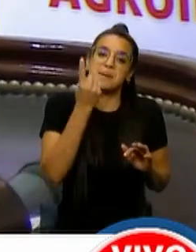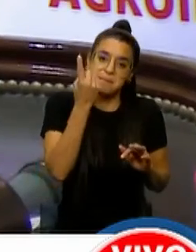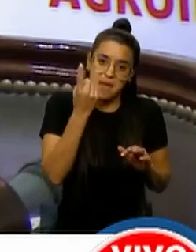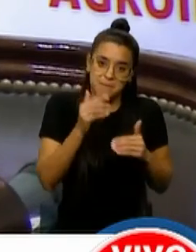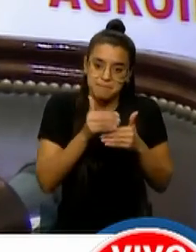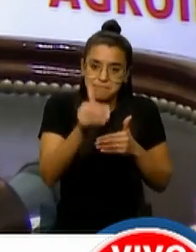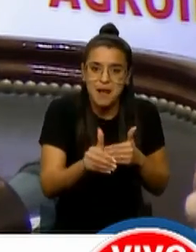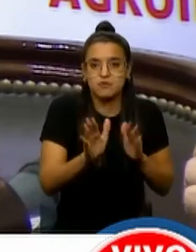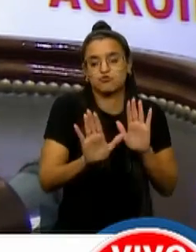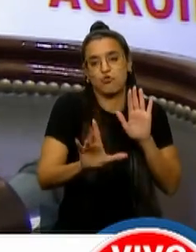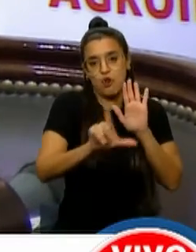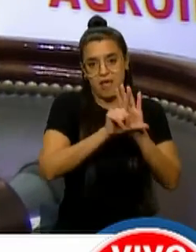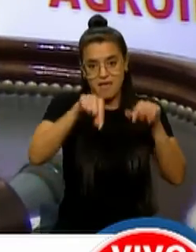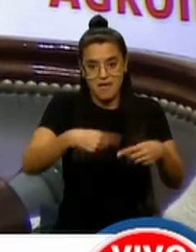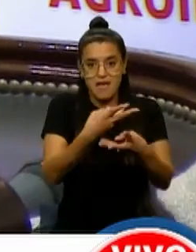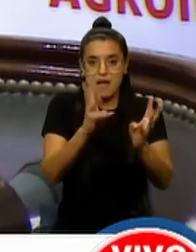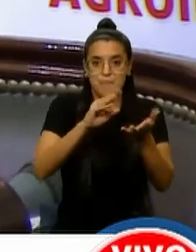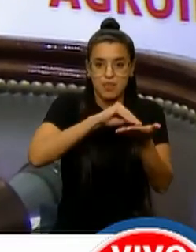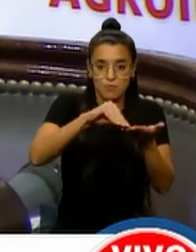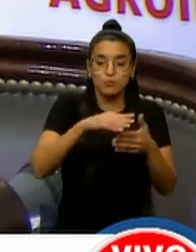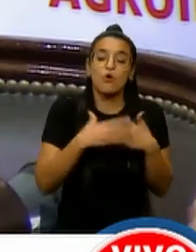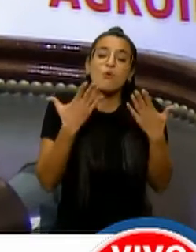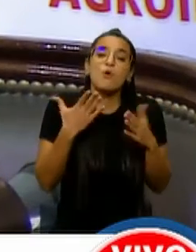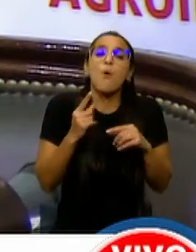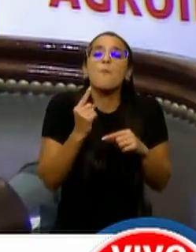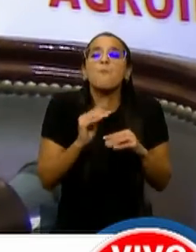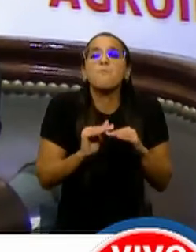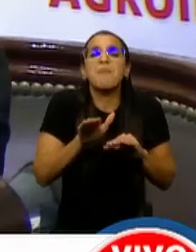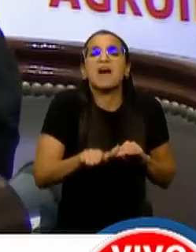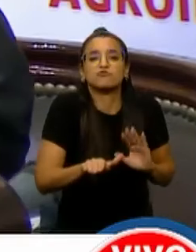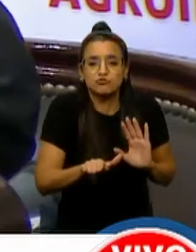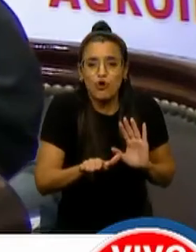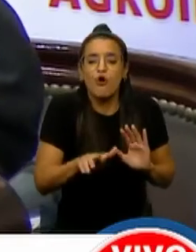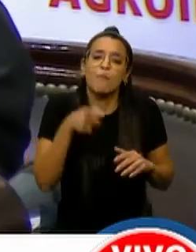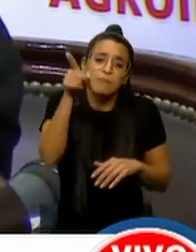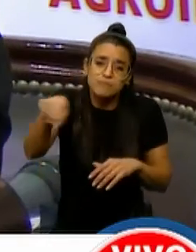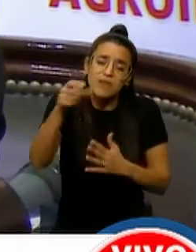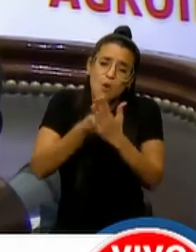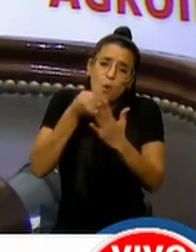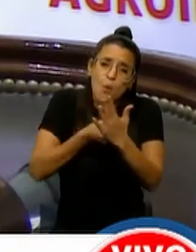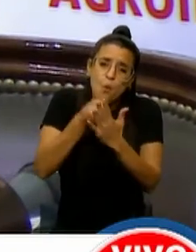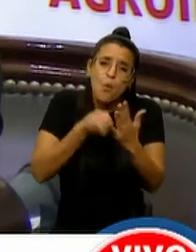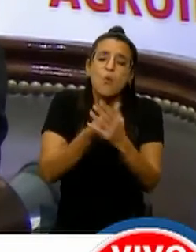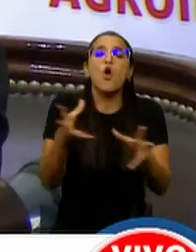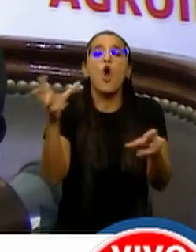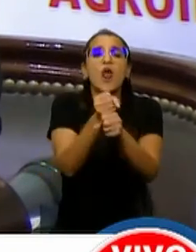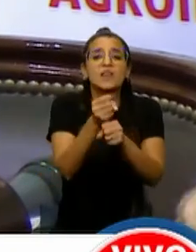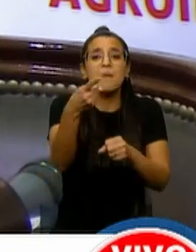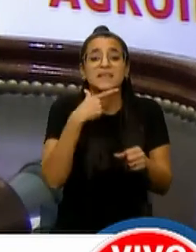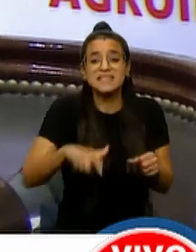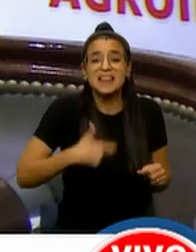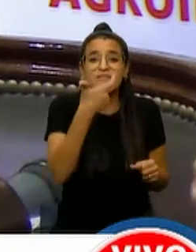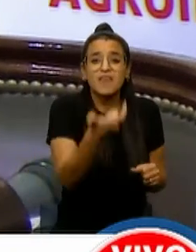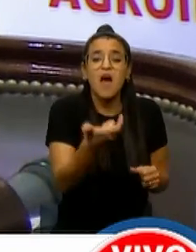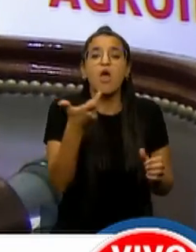ley aquí en la Cámara de Diputados. Por supuesto es un paso nada más. Después van a tener que luchar en la ventanilla del colectivo para que con el